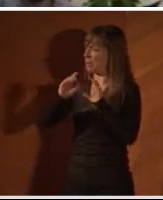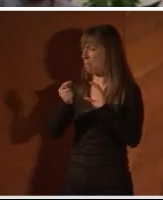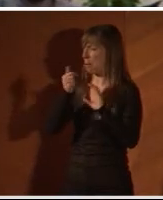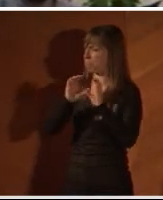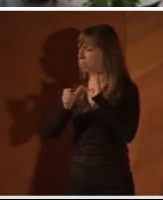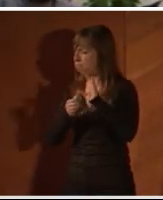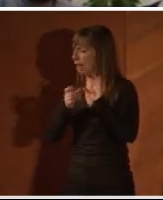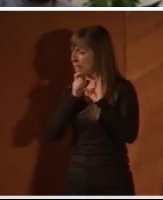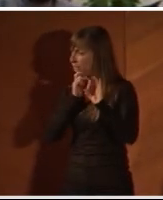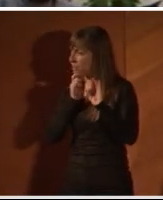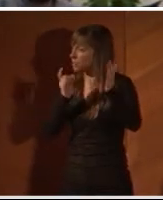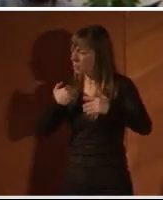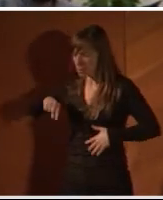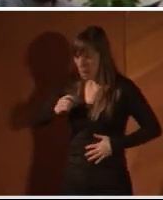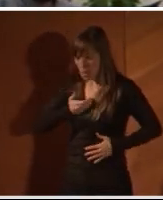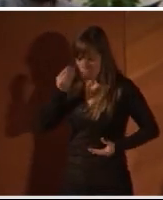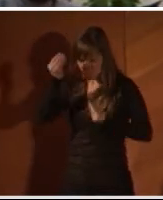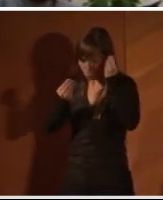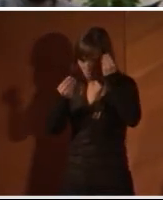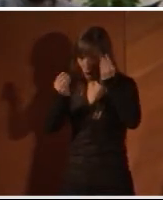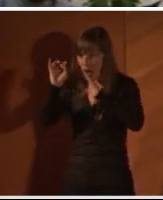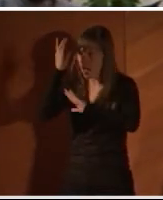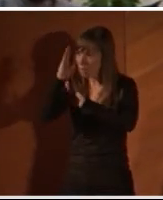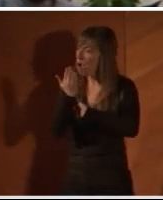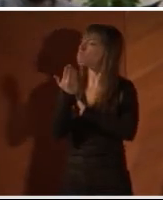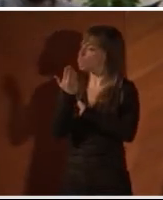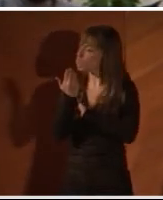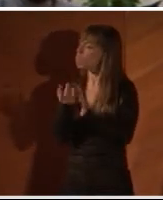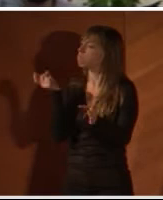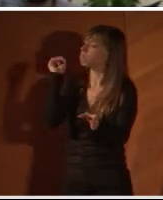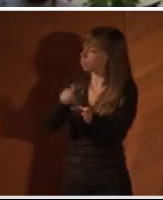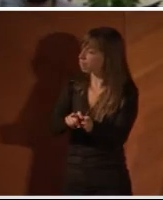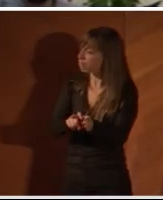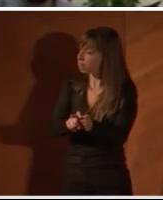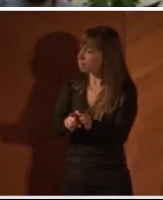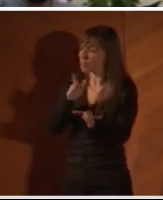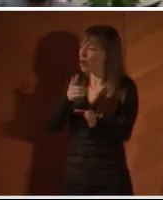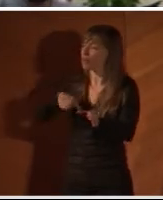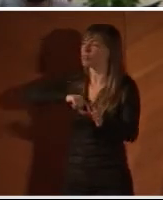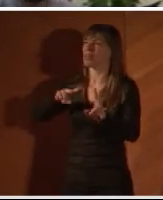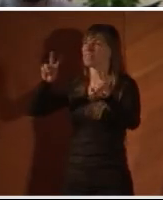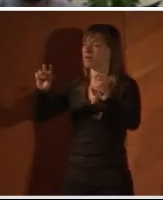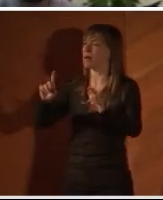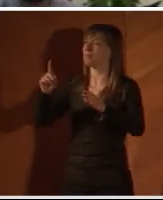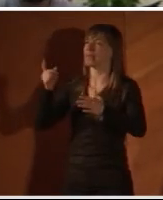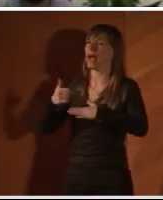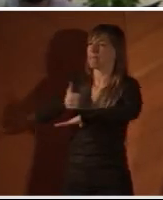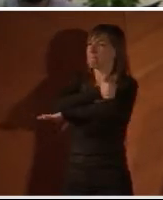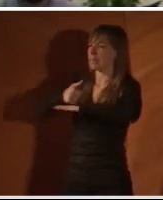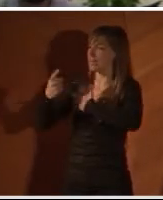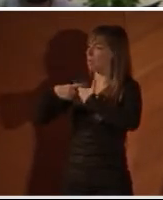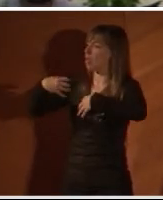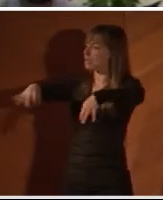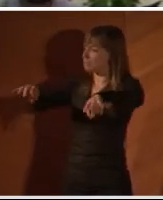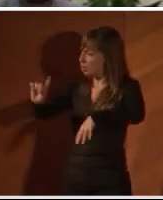Arona nos hemos volcado en esta iniciativa, queremos dar un paso más allá del marco normativo de participación ciudadana y